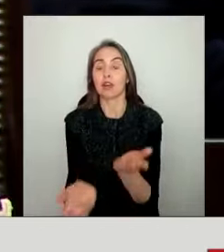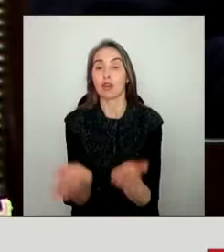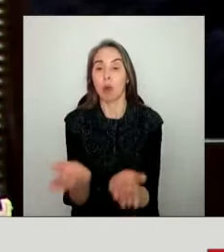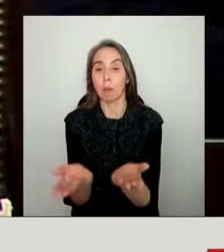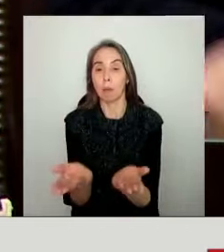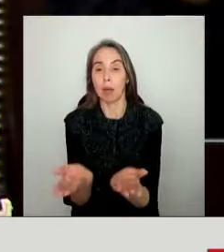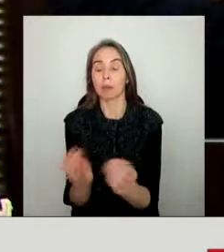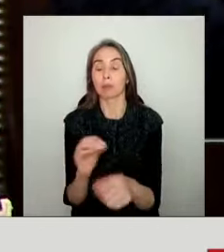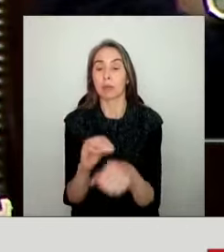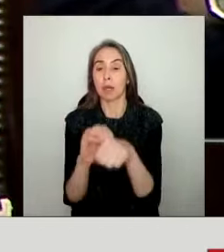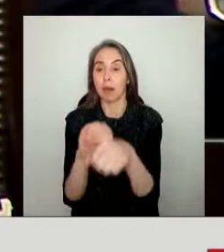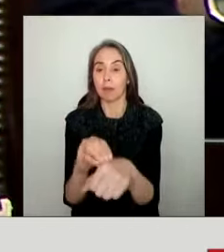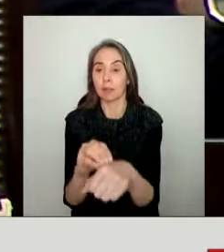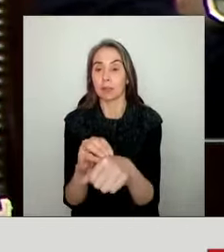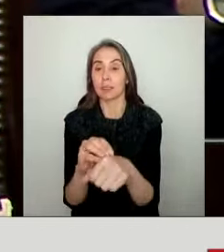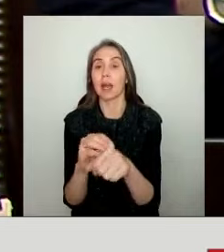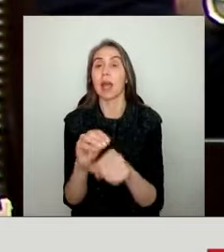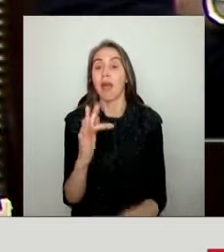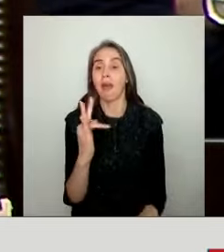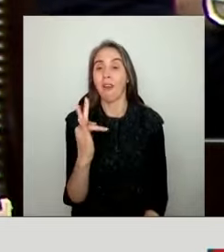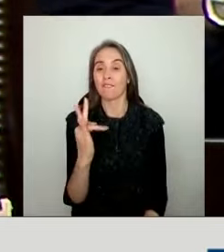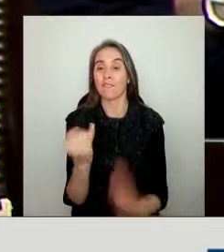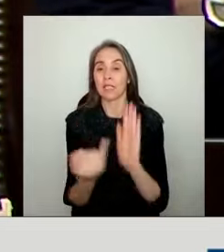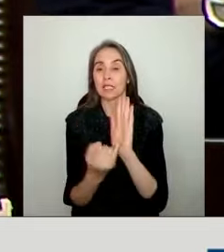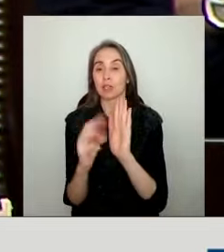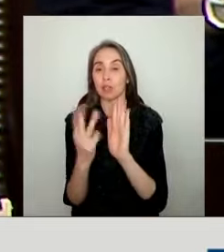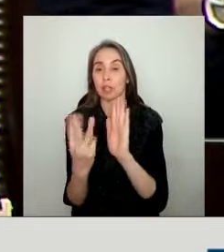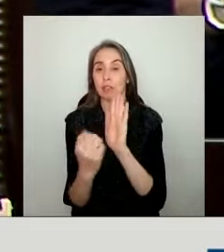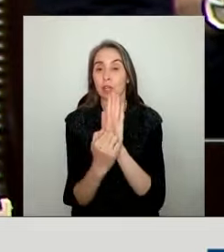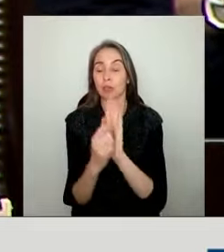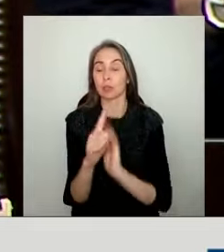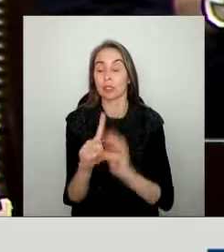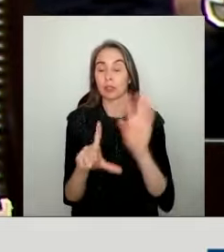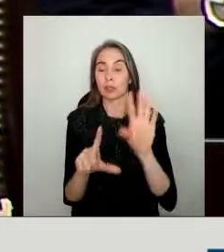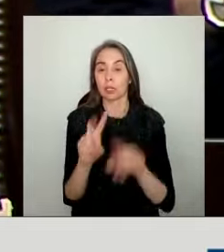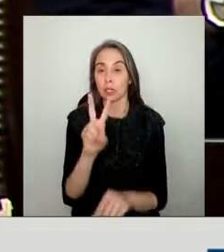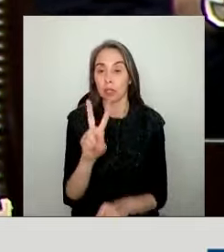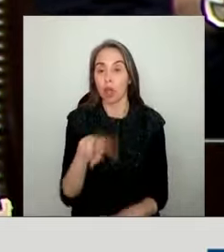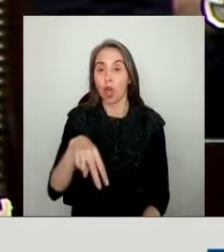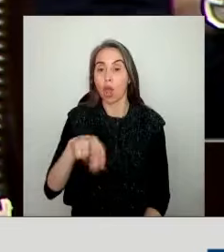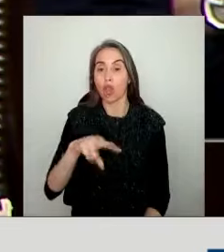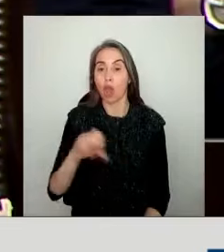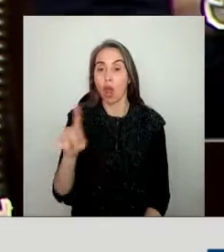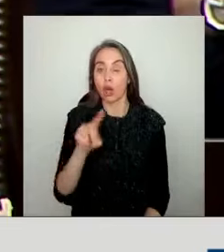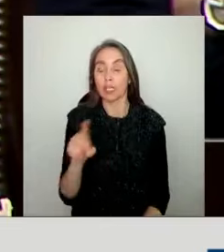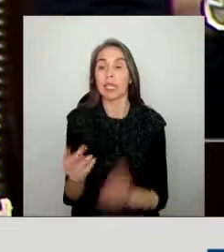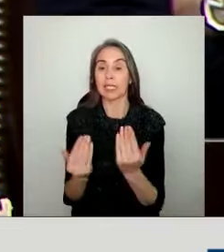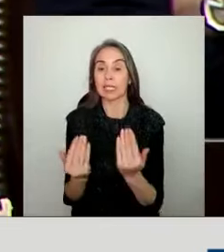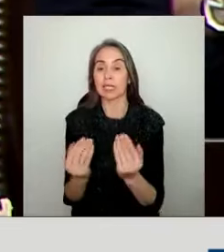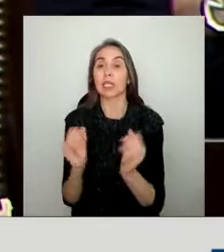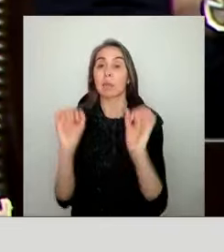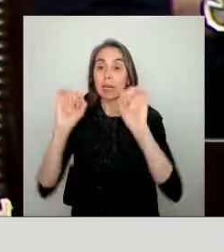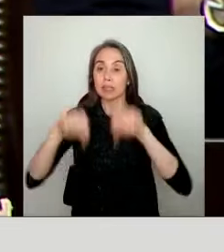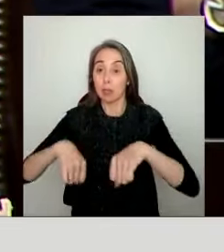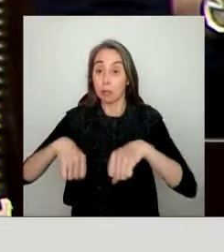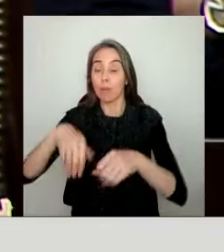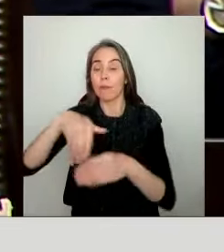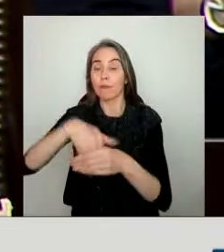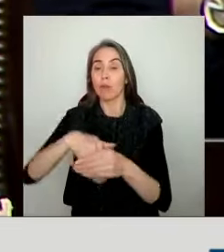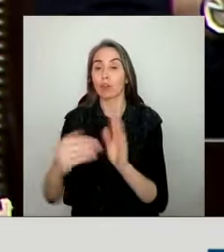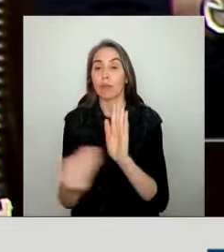hacer presente que la letra f del inciso tercero del artículo 172 nonies requiere para su aprobación del voto favorable de